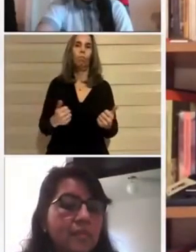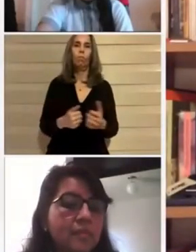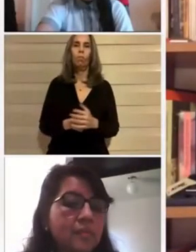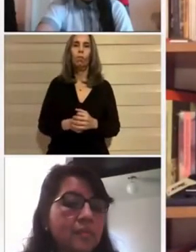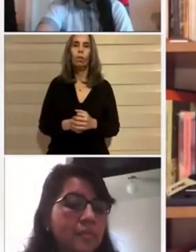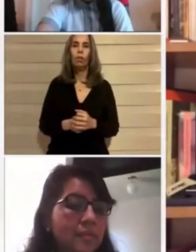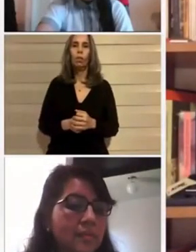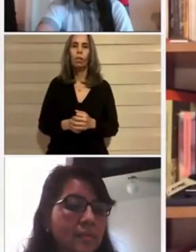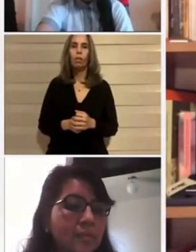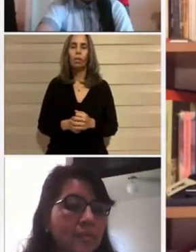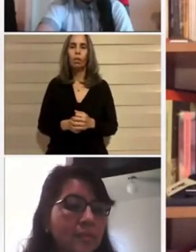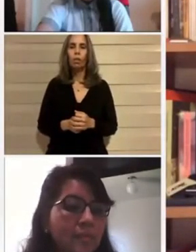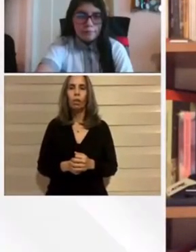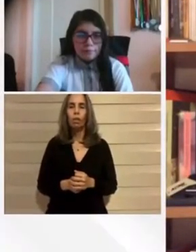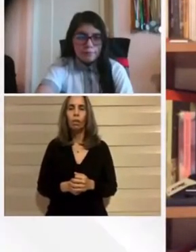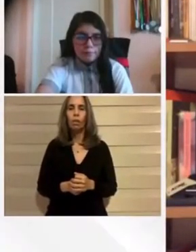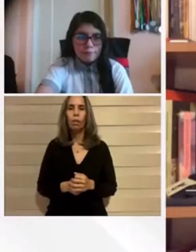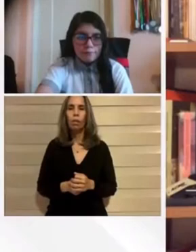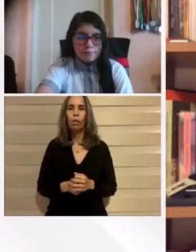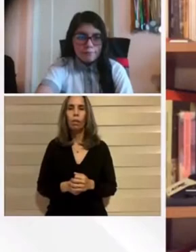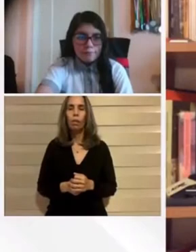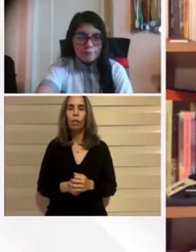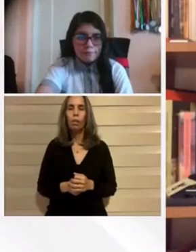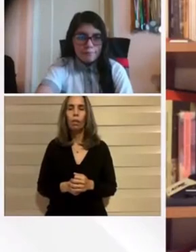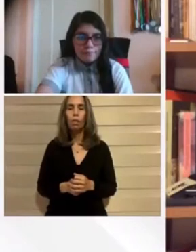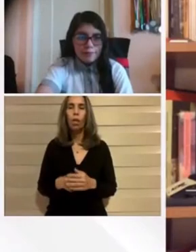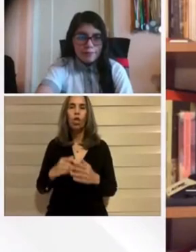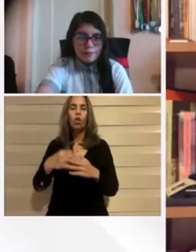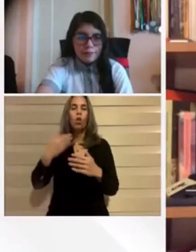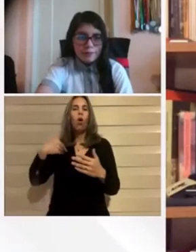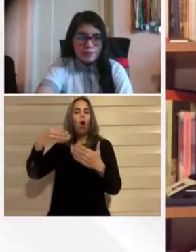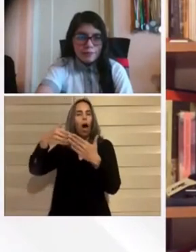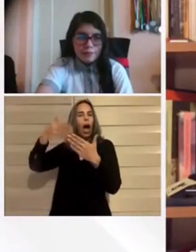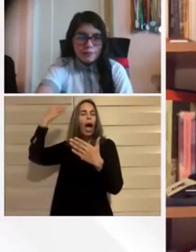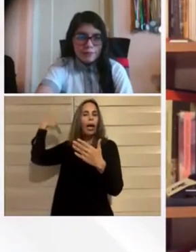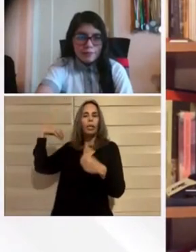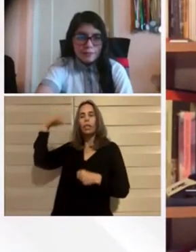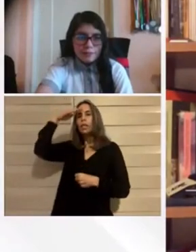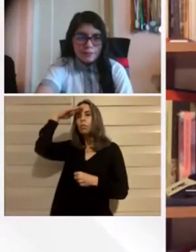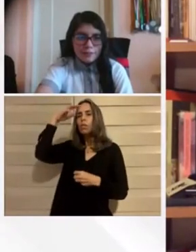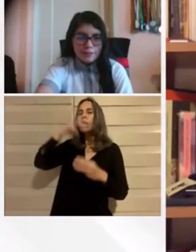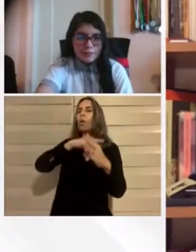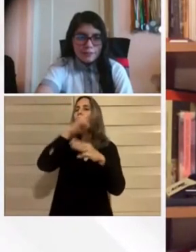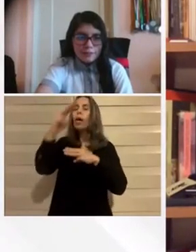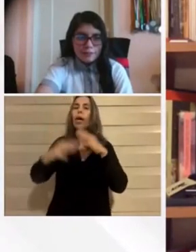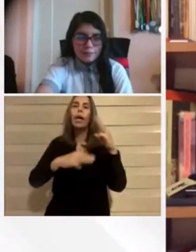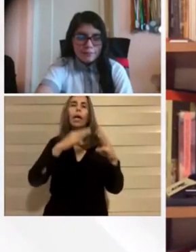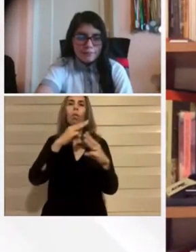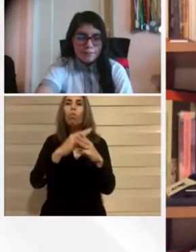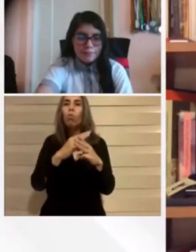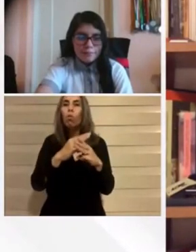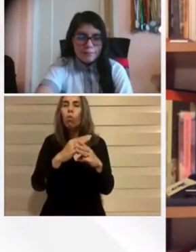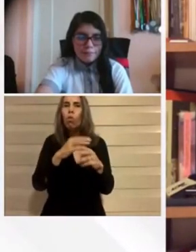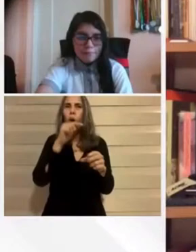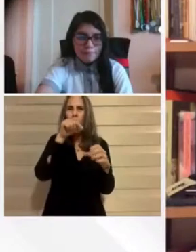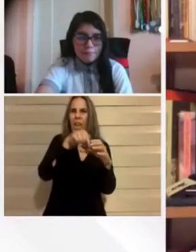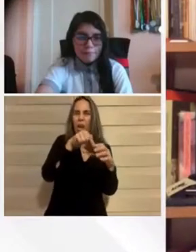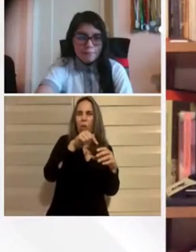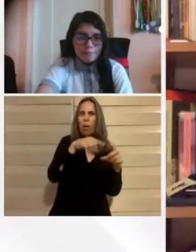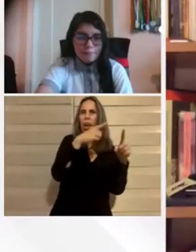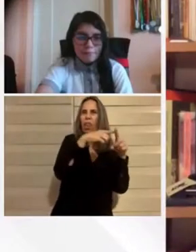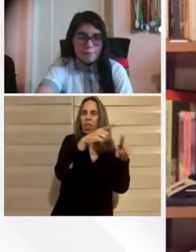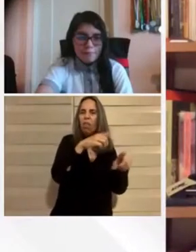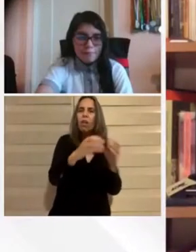pensaba que para mí el mundo tenía significados muy diferentes. Me interesaban cosas que a nadie